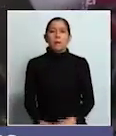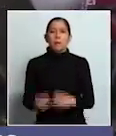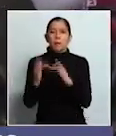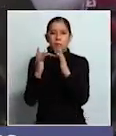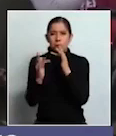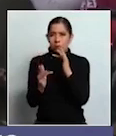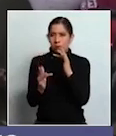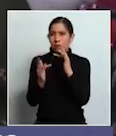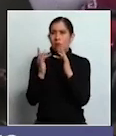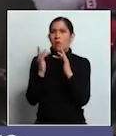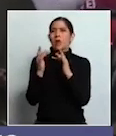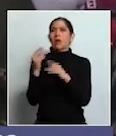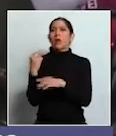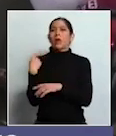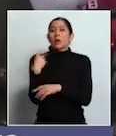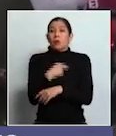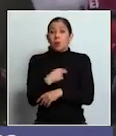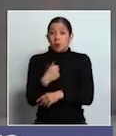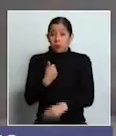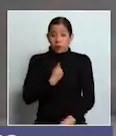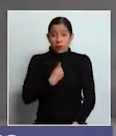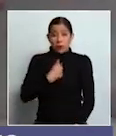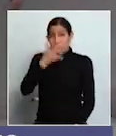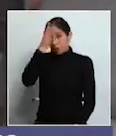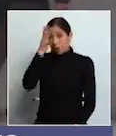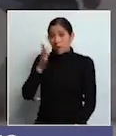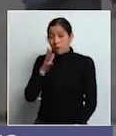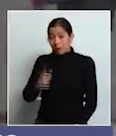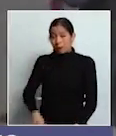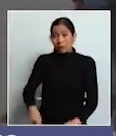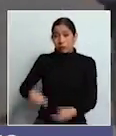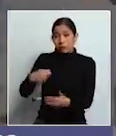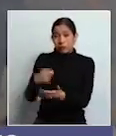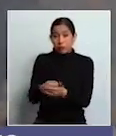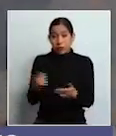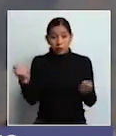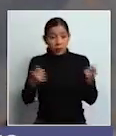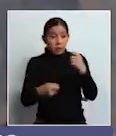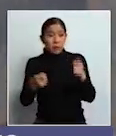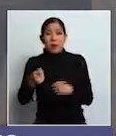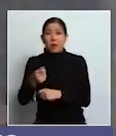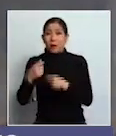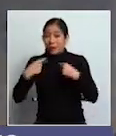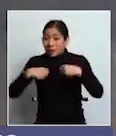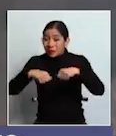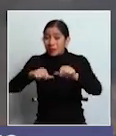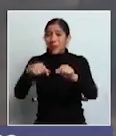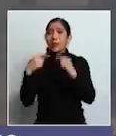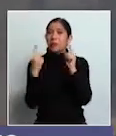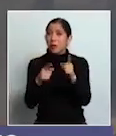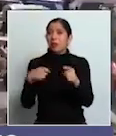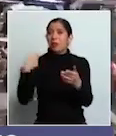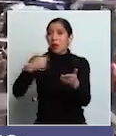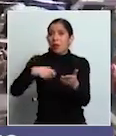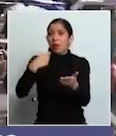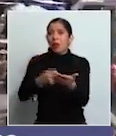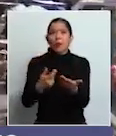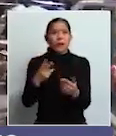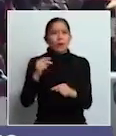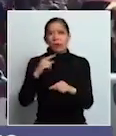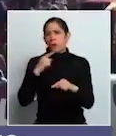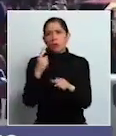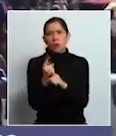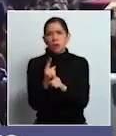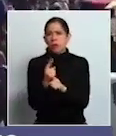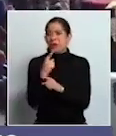de nuestros bolsillos, de los papás, ya no pueden tampoco aportar tanto dinero. Se ha quedado así, en una obra ahí sin